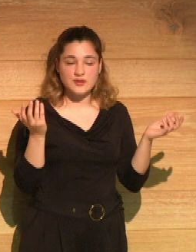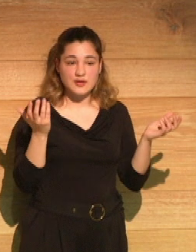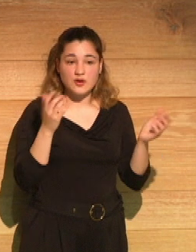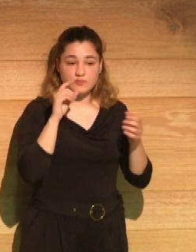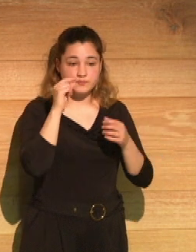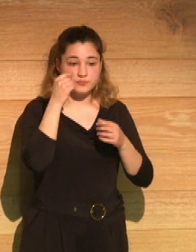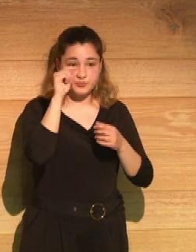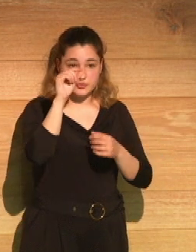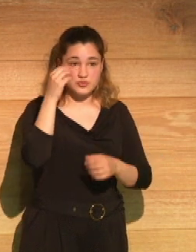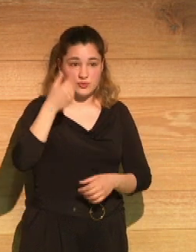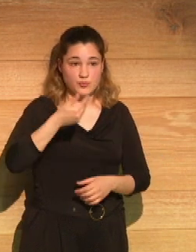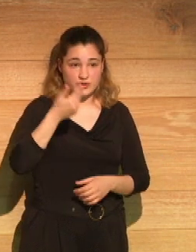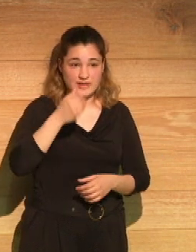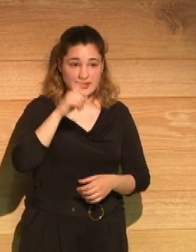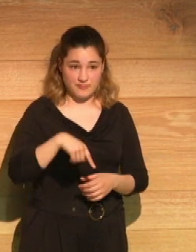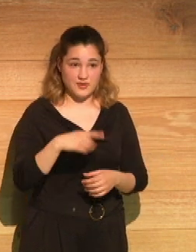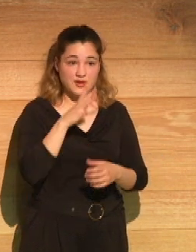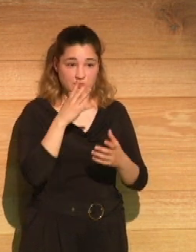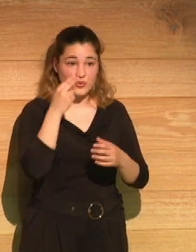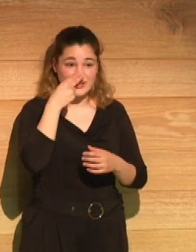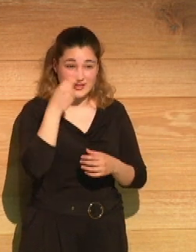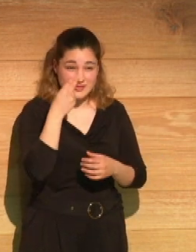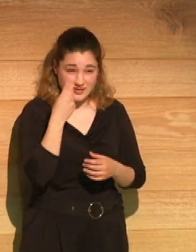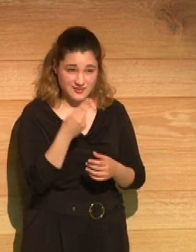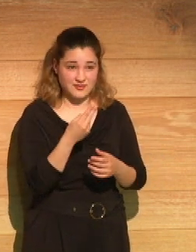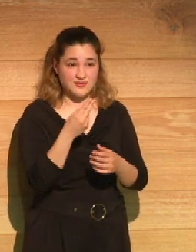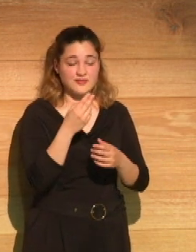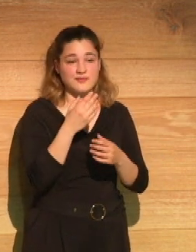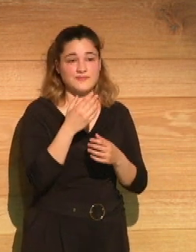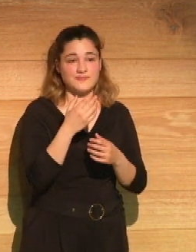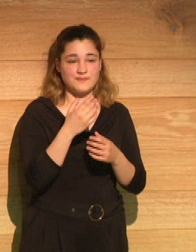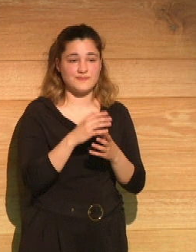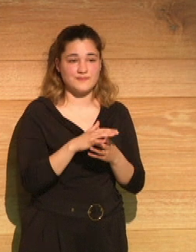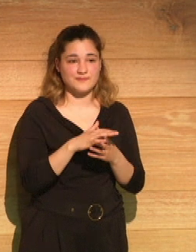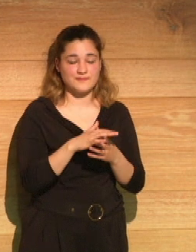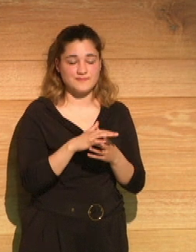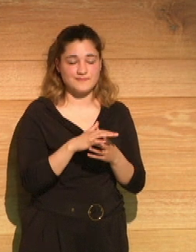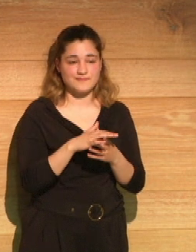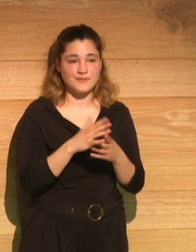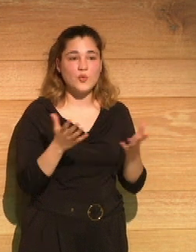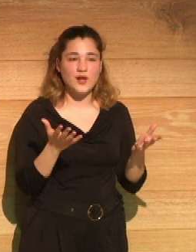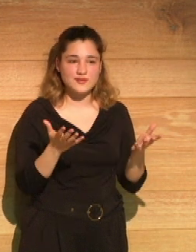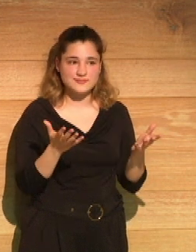Otro punto que vemos que es muy interesante es el enorme potencial